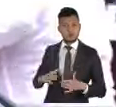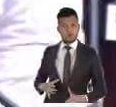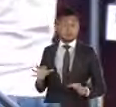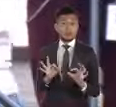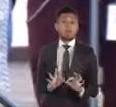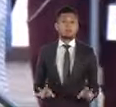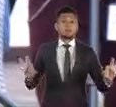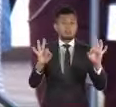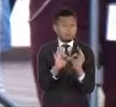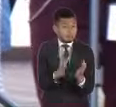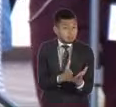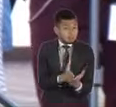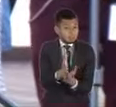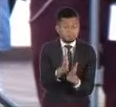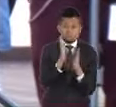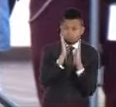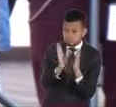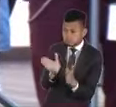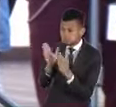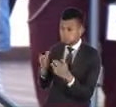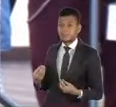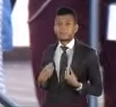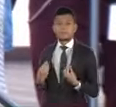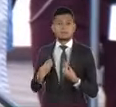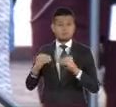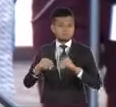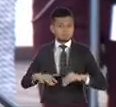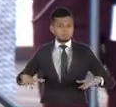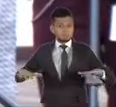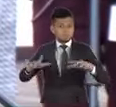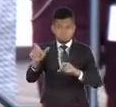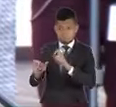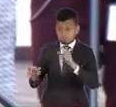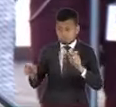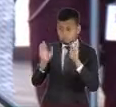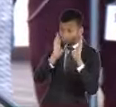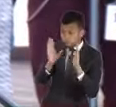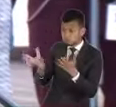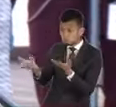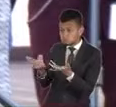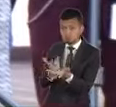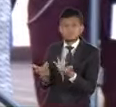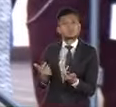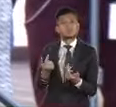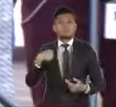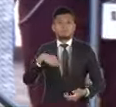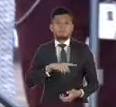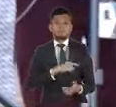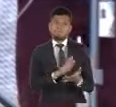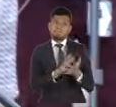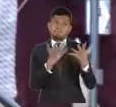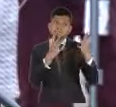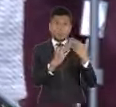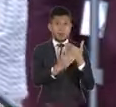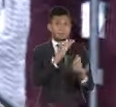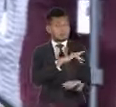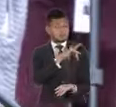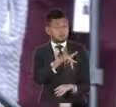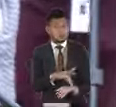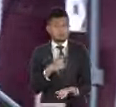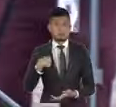escuchando las voces de quienes habitan el territorio. Por eso celebramos la invitación y con gusto, por